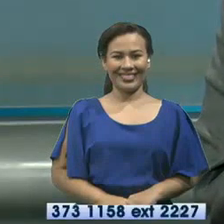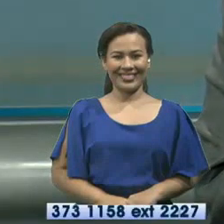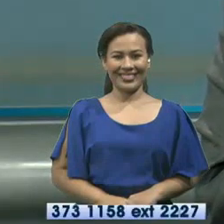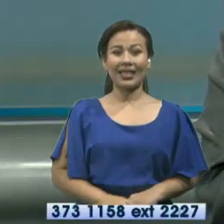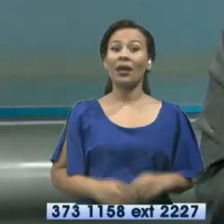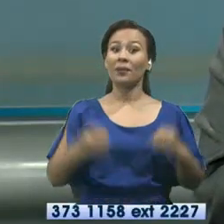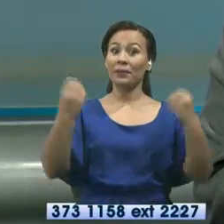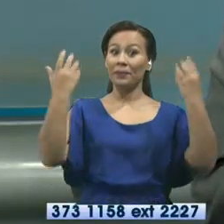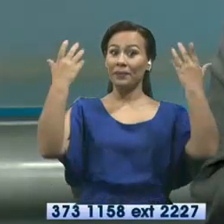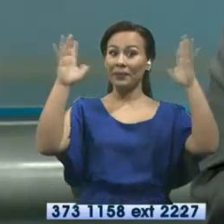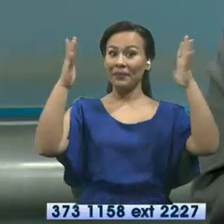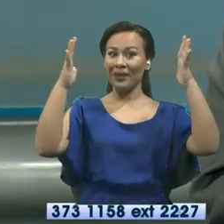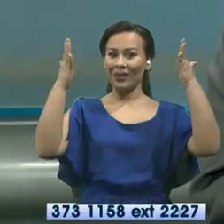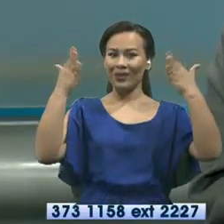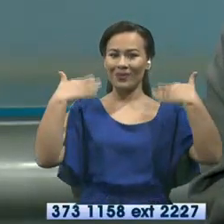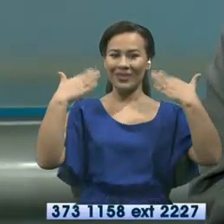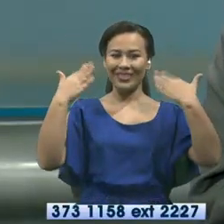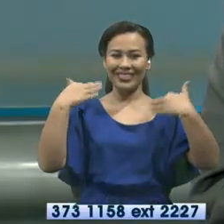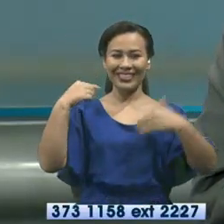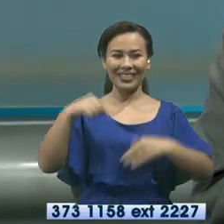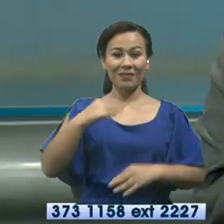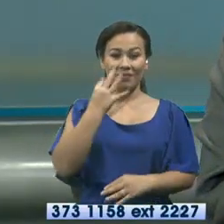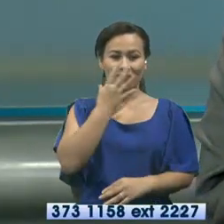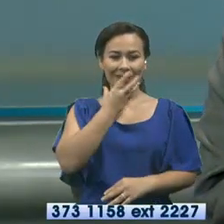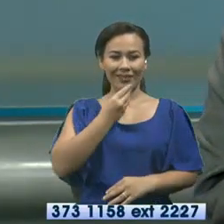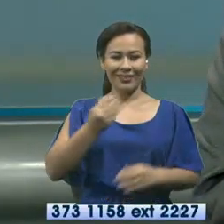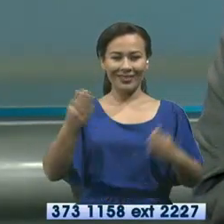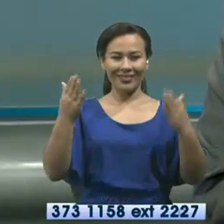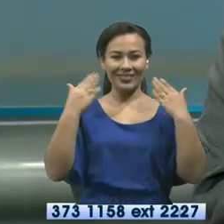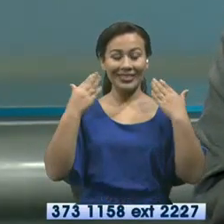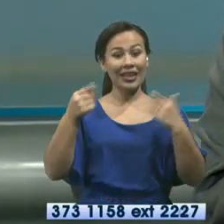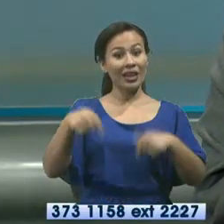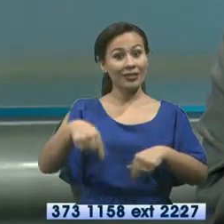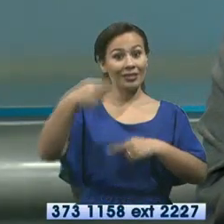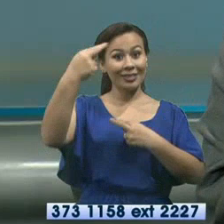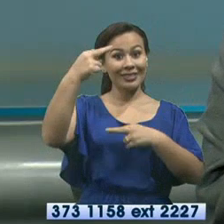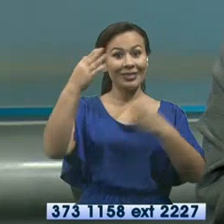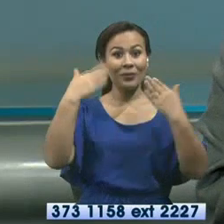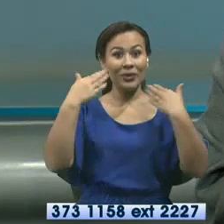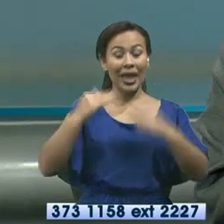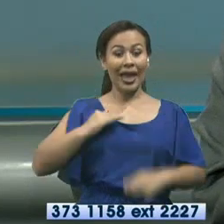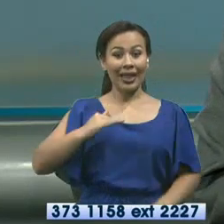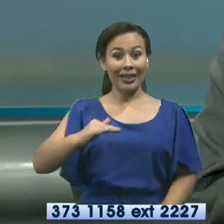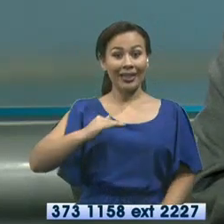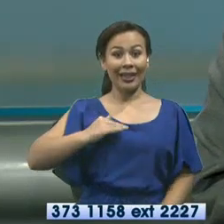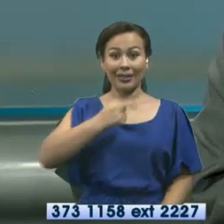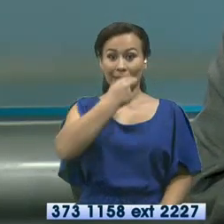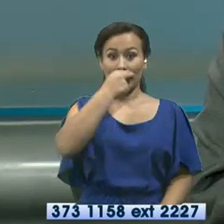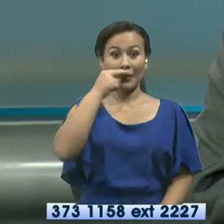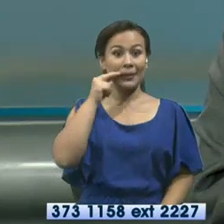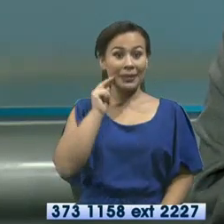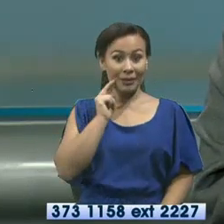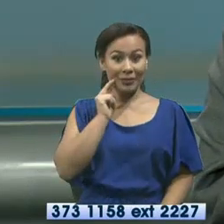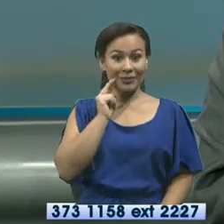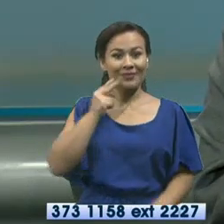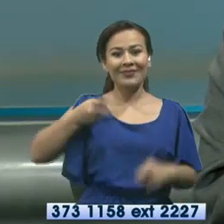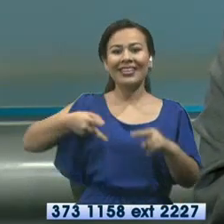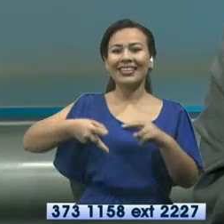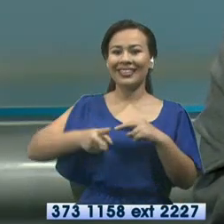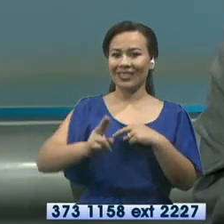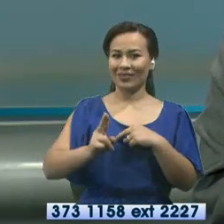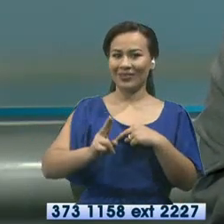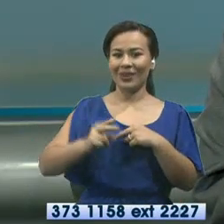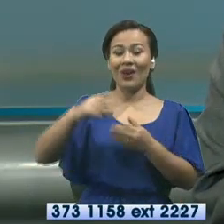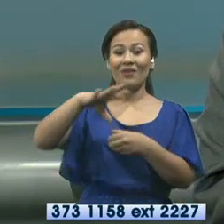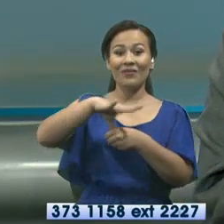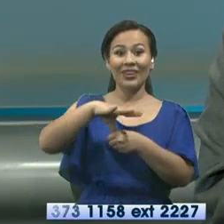Viva Guayaquil, belleza Guayaquil. Bueno, justamente de Guayaquil vamos a informar al alcalde de la ciudad, Jaime Nebot, inauguró la